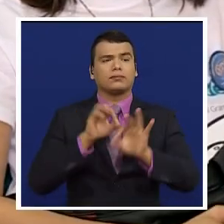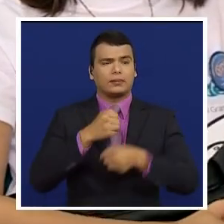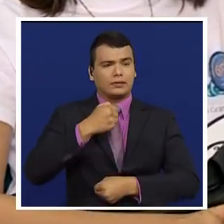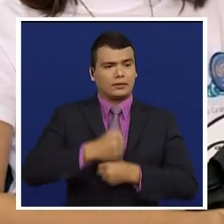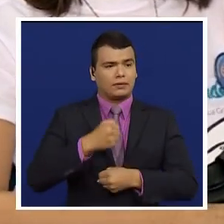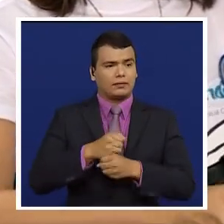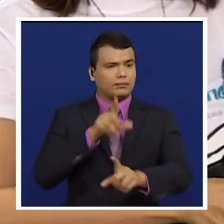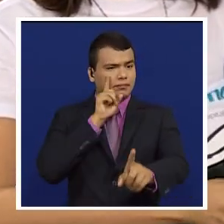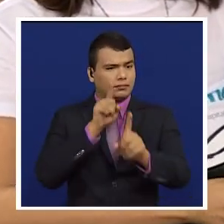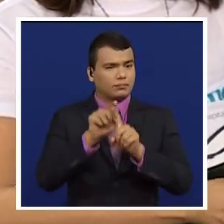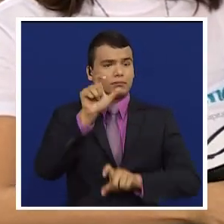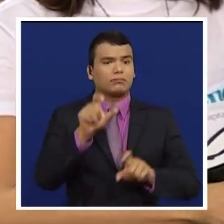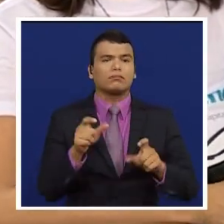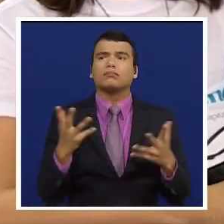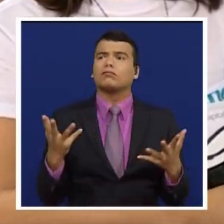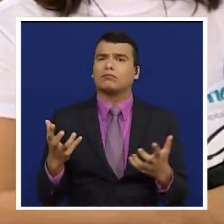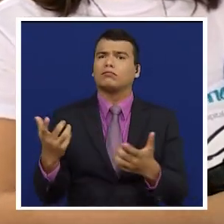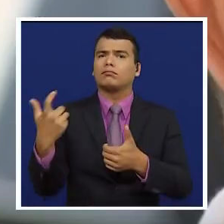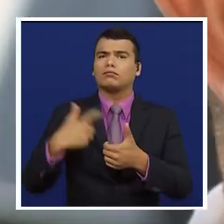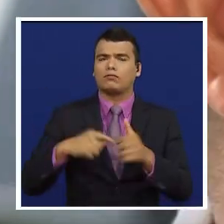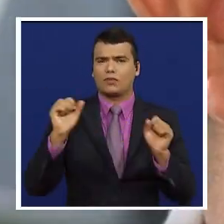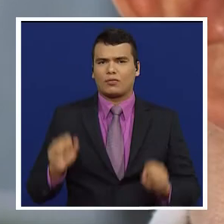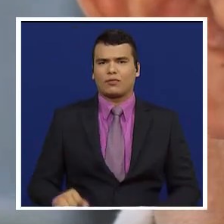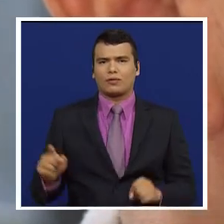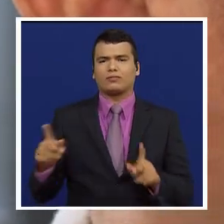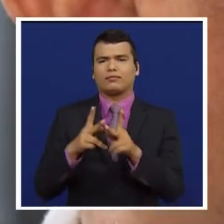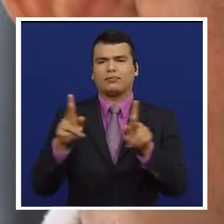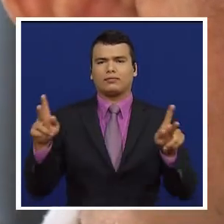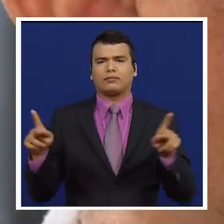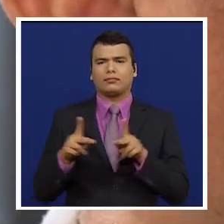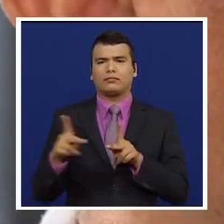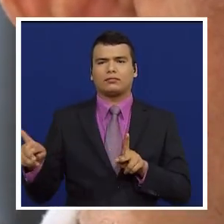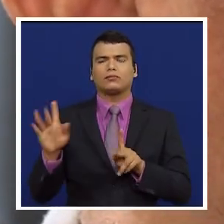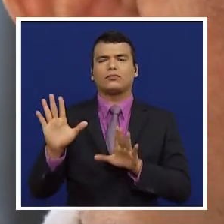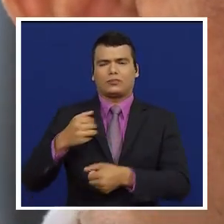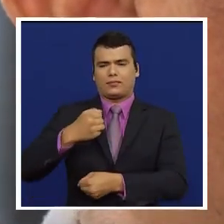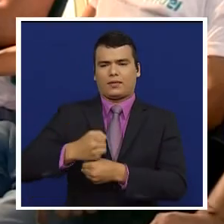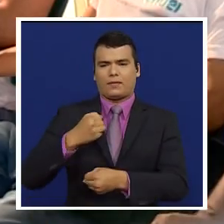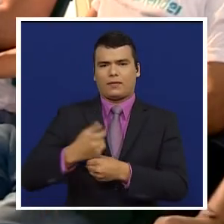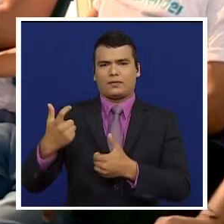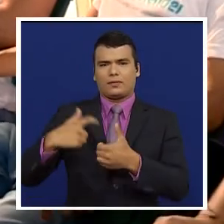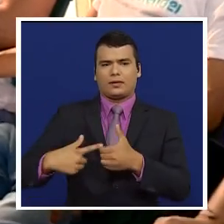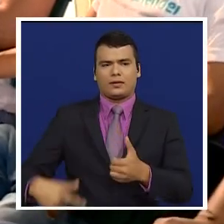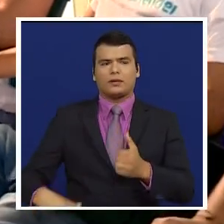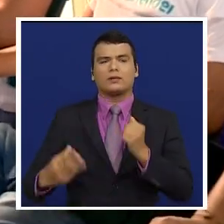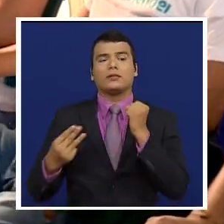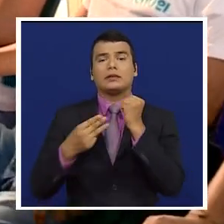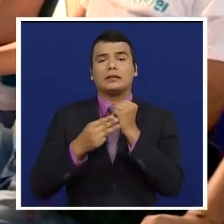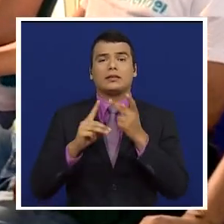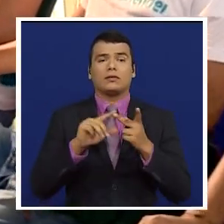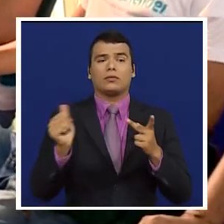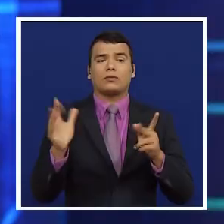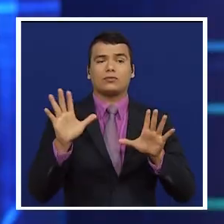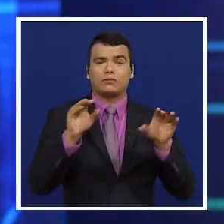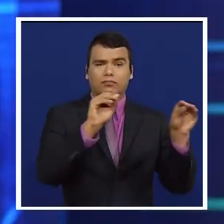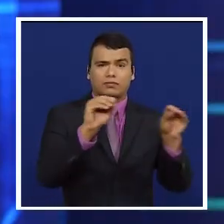Los interesados pueden acceder a través de la Agencia Pública de Empleo, los centros de formación del SENA en el Valle o a través de la página oficial del